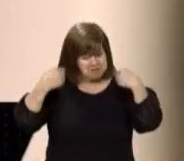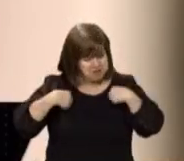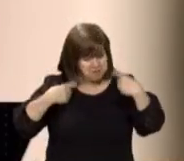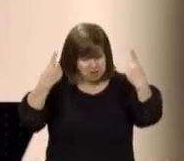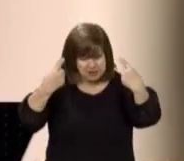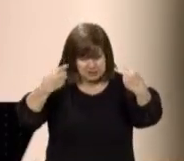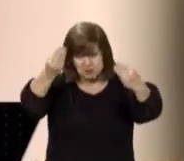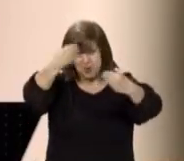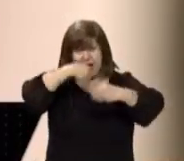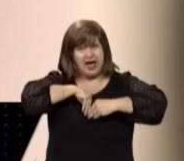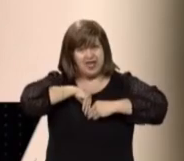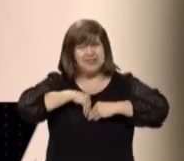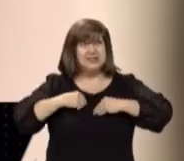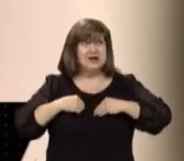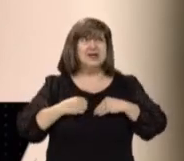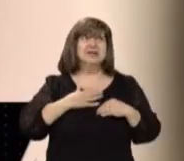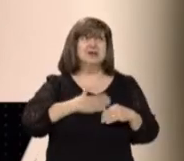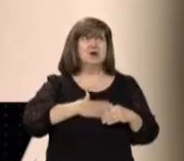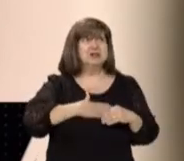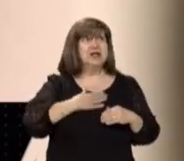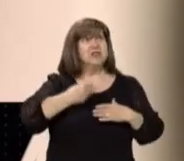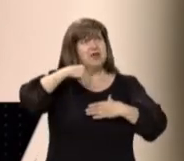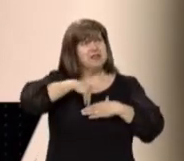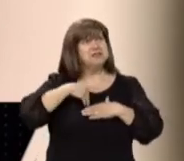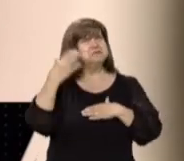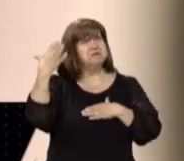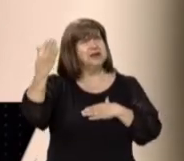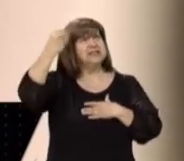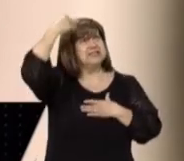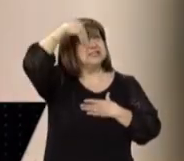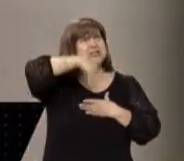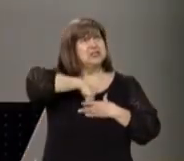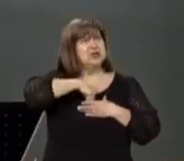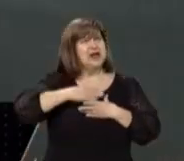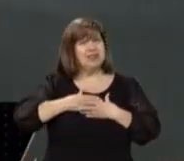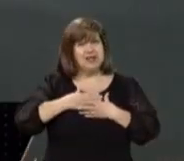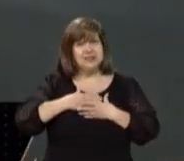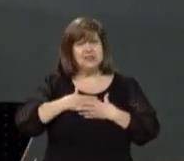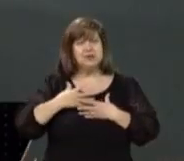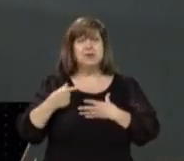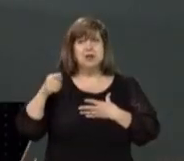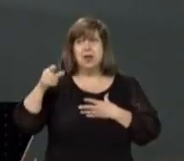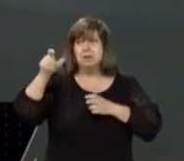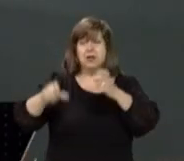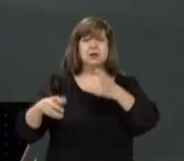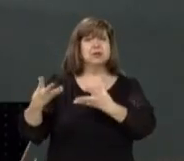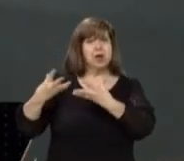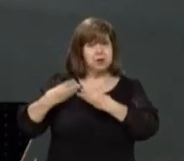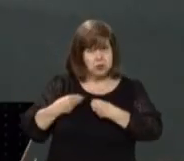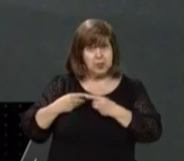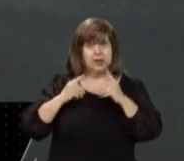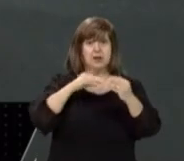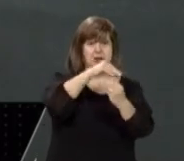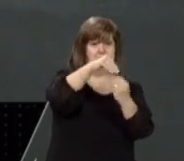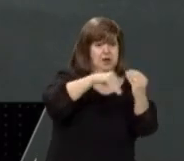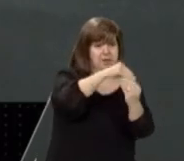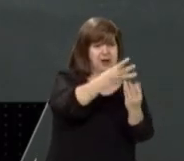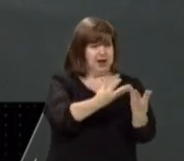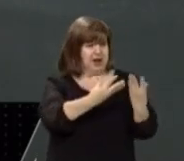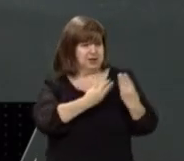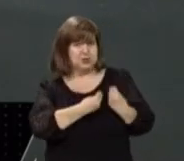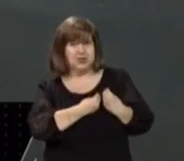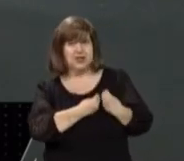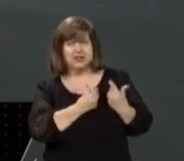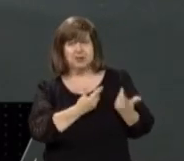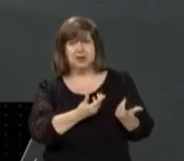cosas que estoy logrando acá adentro me están ayudando mucho y a mi familia